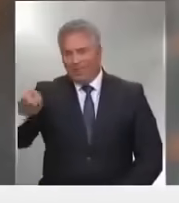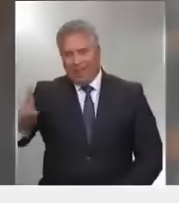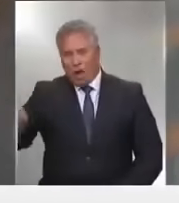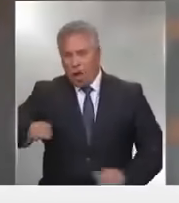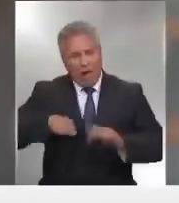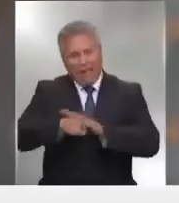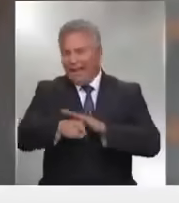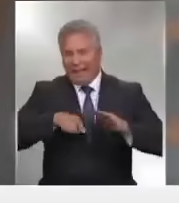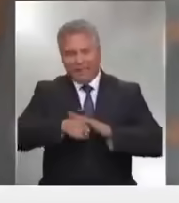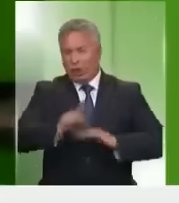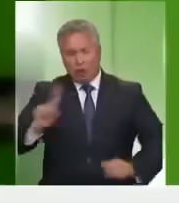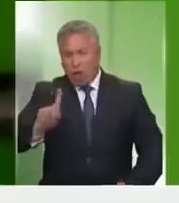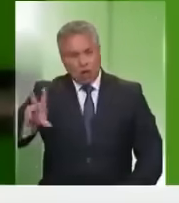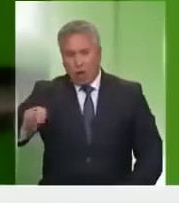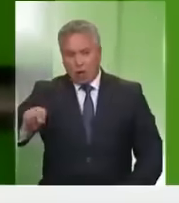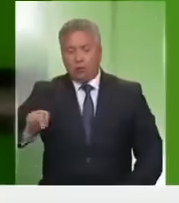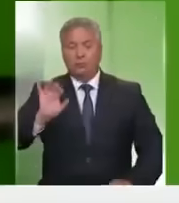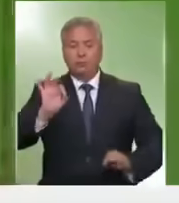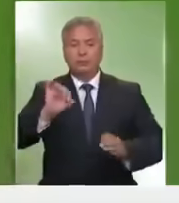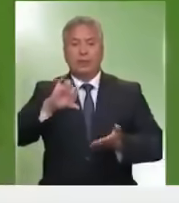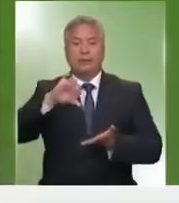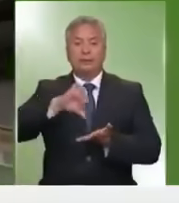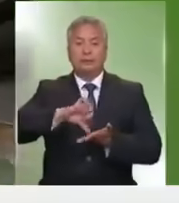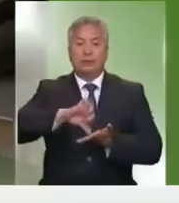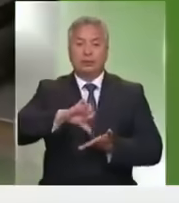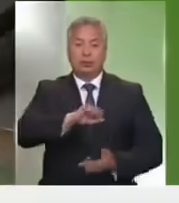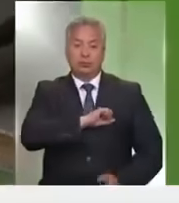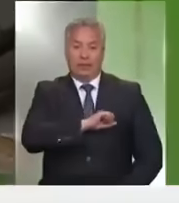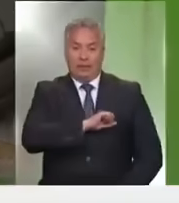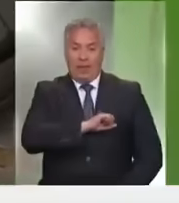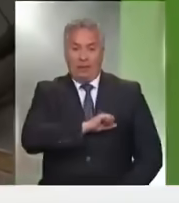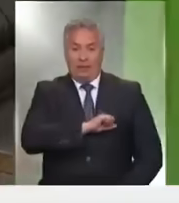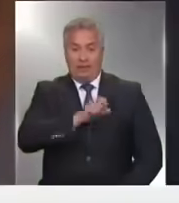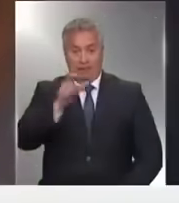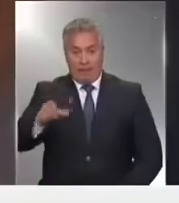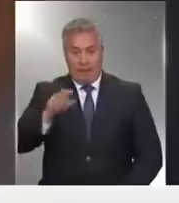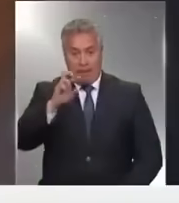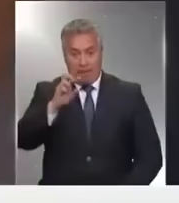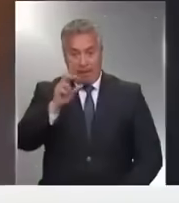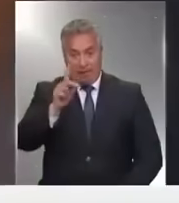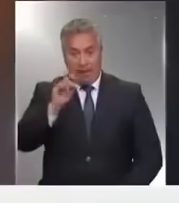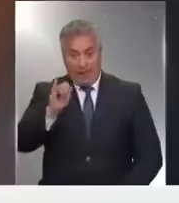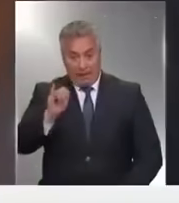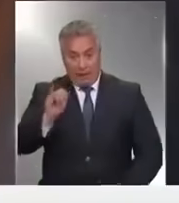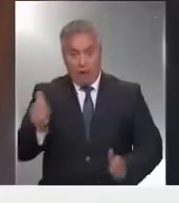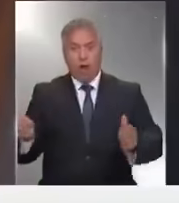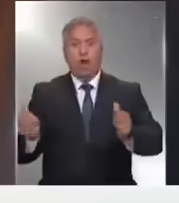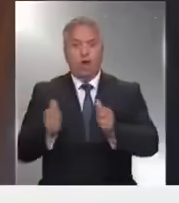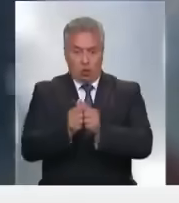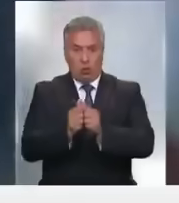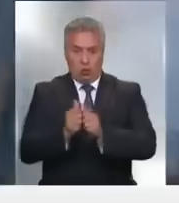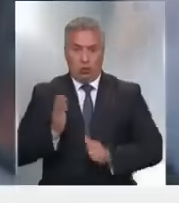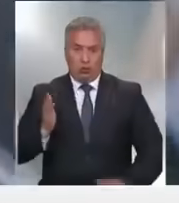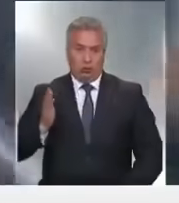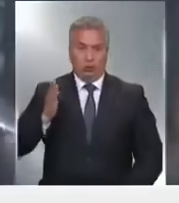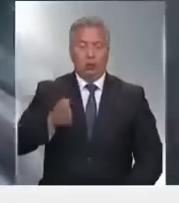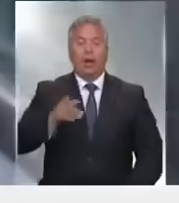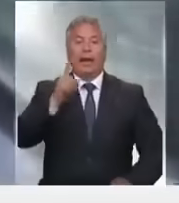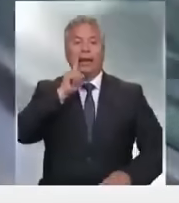lugar pactado es el centro de Santiago. Claudio, junto a funcionarios de la PDI, van al encuentro de la receptadora de su